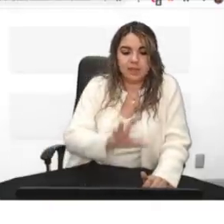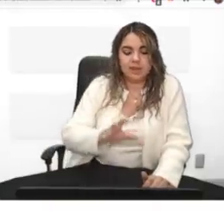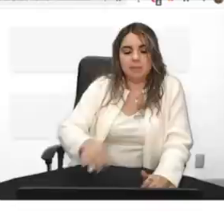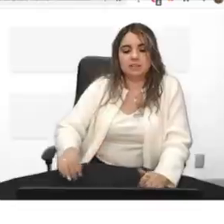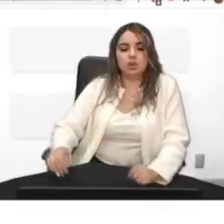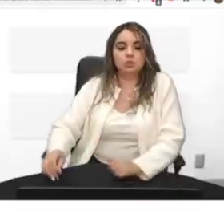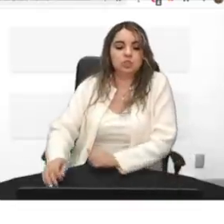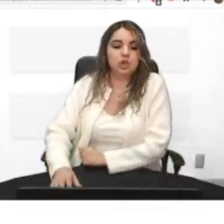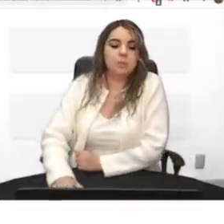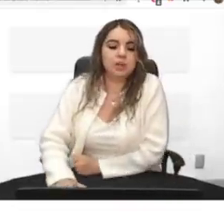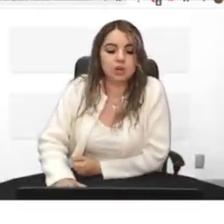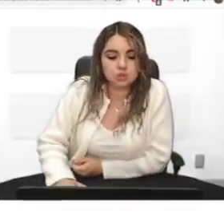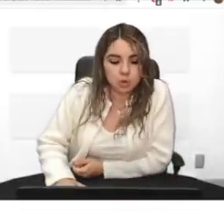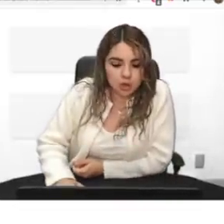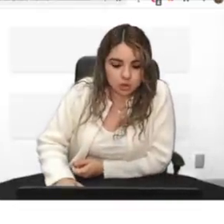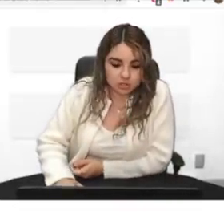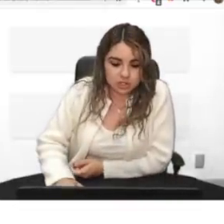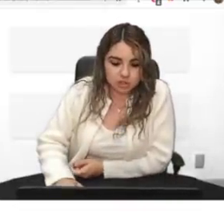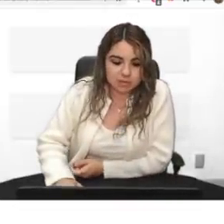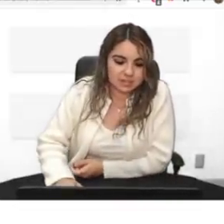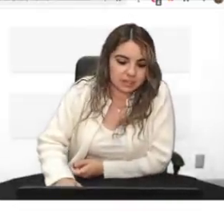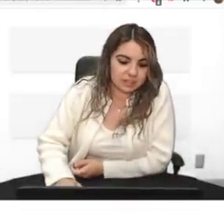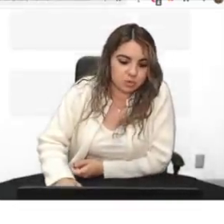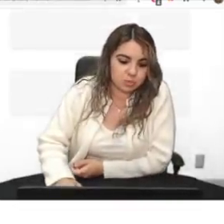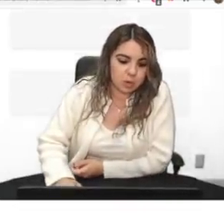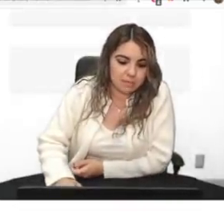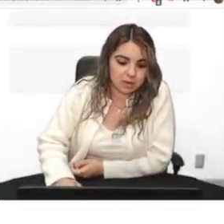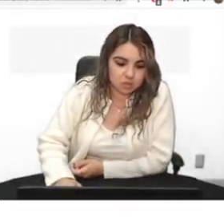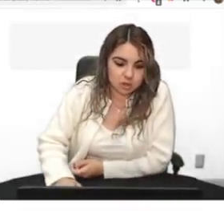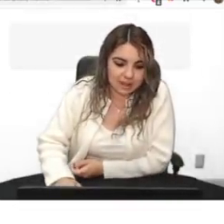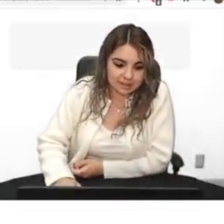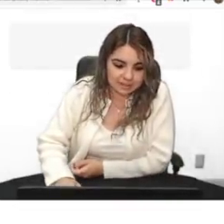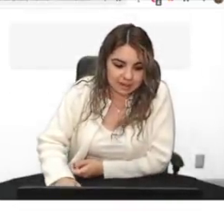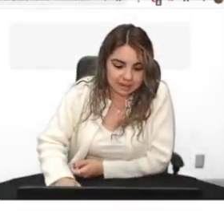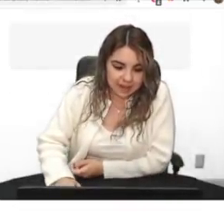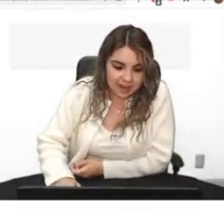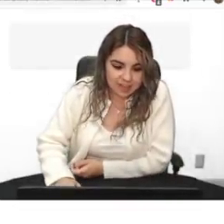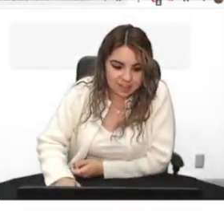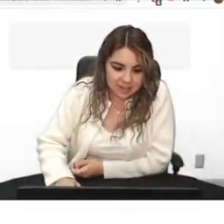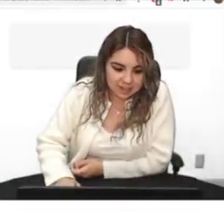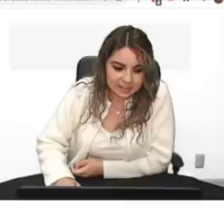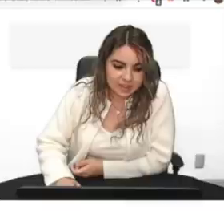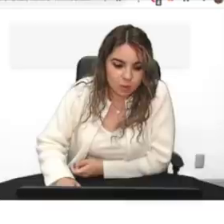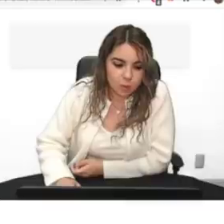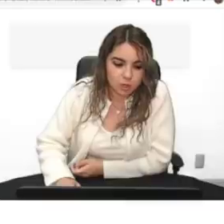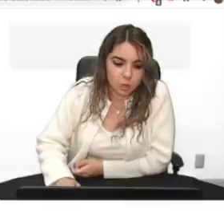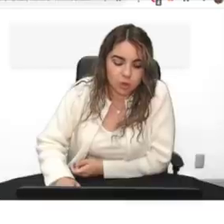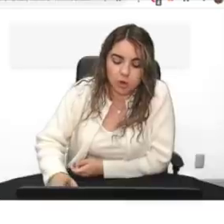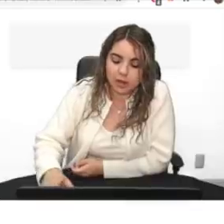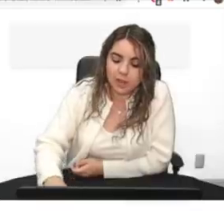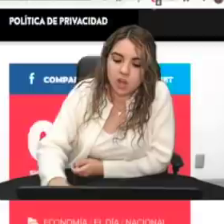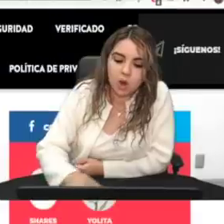que Marcelo tuiteó: México es uno de los destinos más atractivos por la inversión extranjera